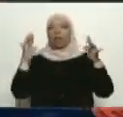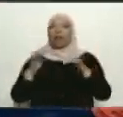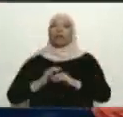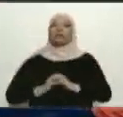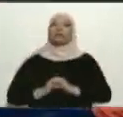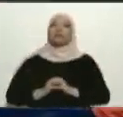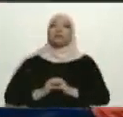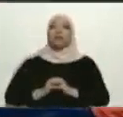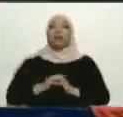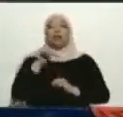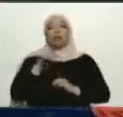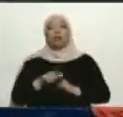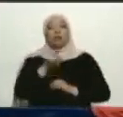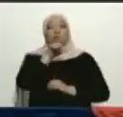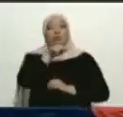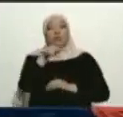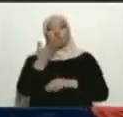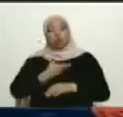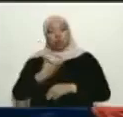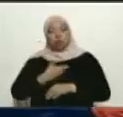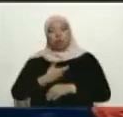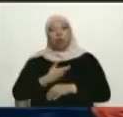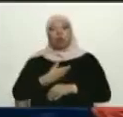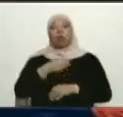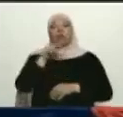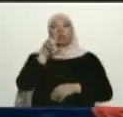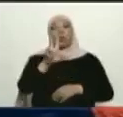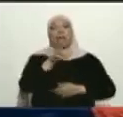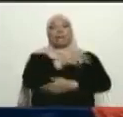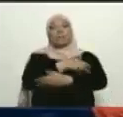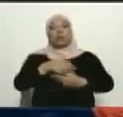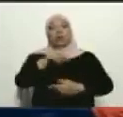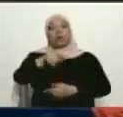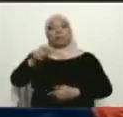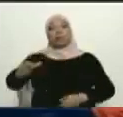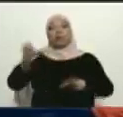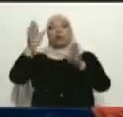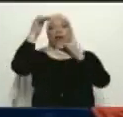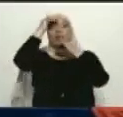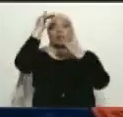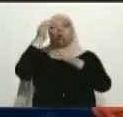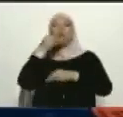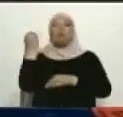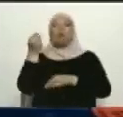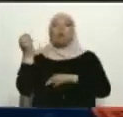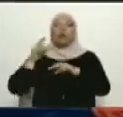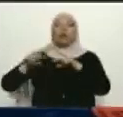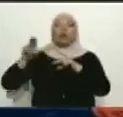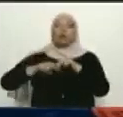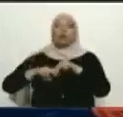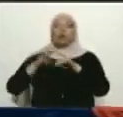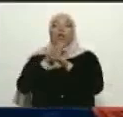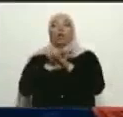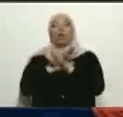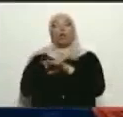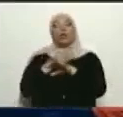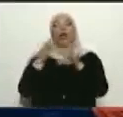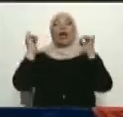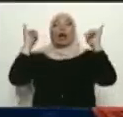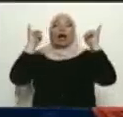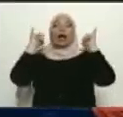almirante nahum que fueron atendidas más de tres millones de personas adolescentes niños niñas con estos carnavales y